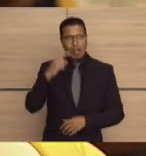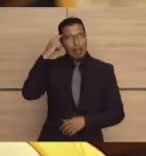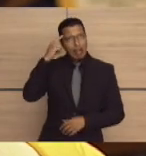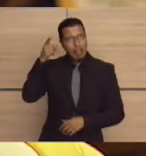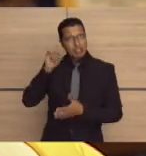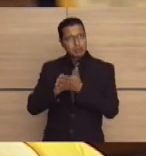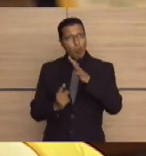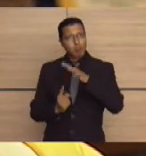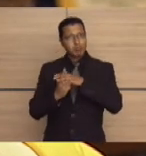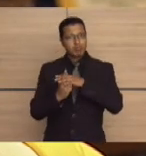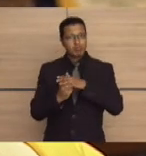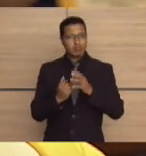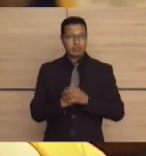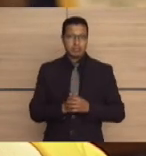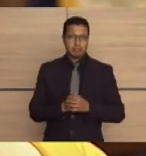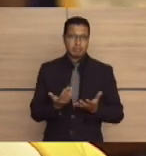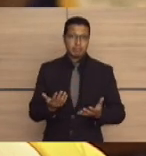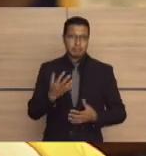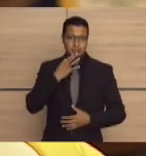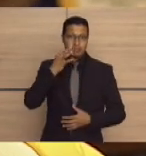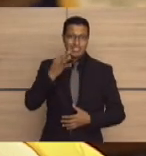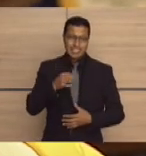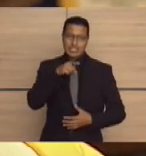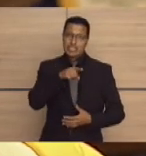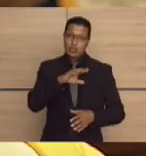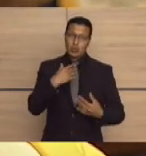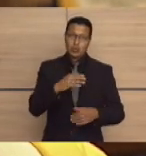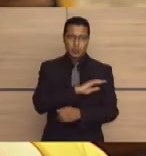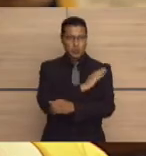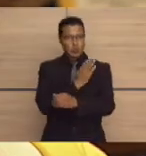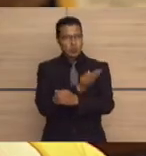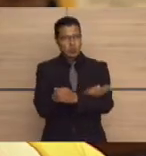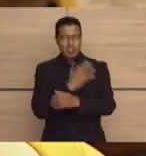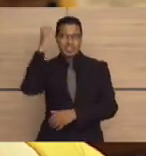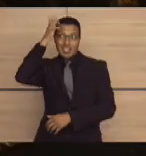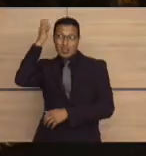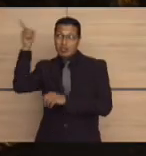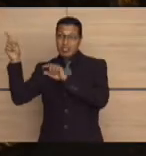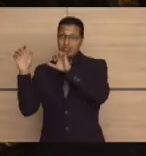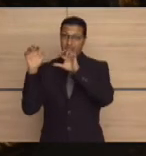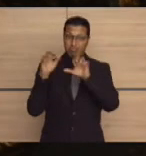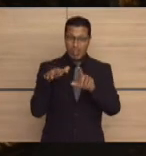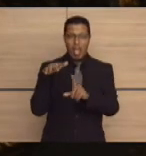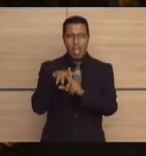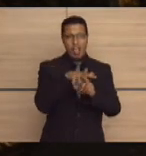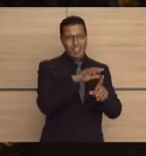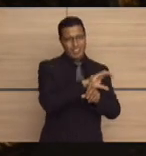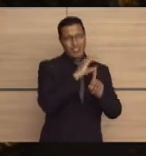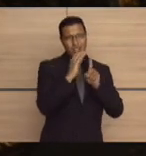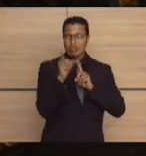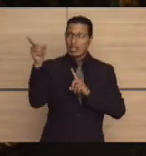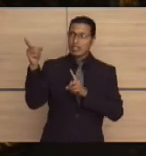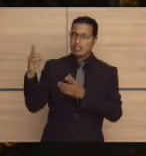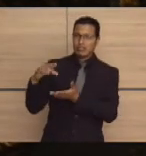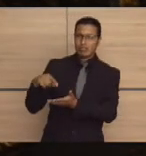Es cierto que hay una composición muy poderosa de Europa en nuestra cultura. Es cierto que no